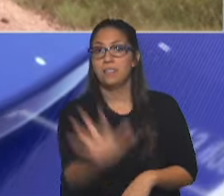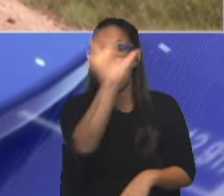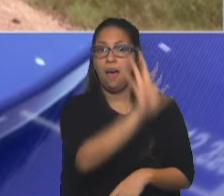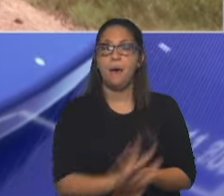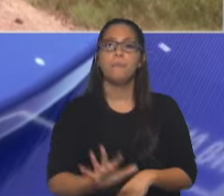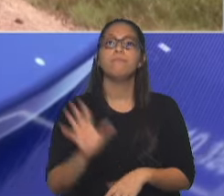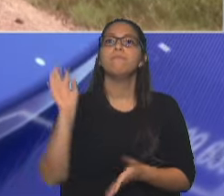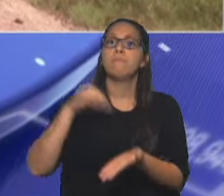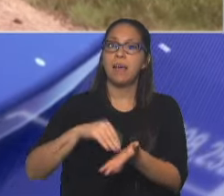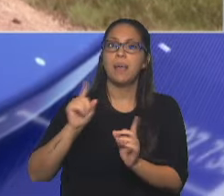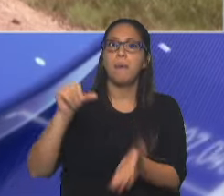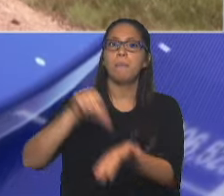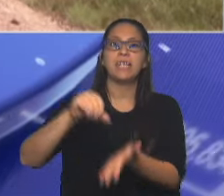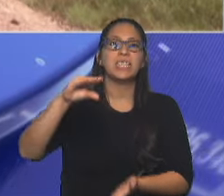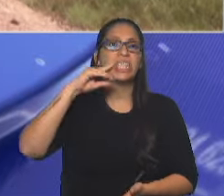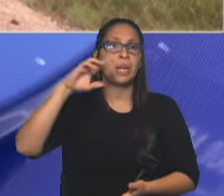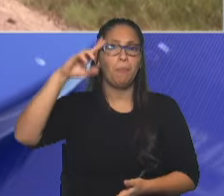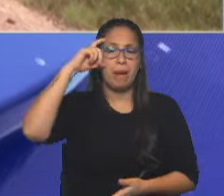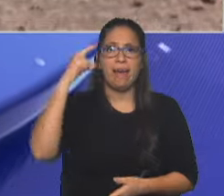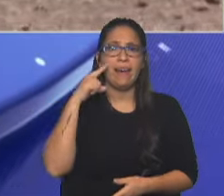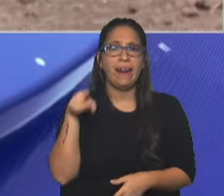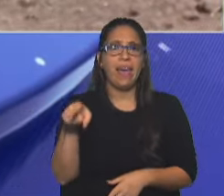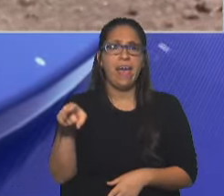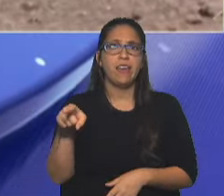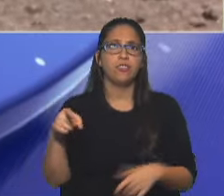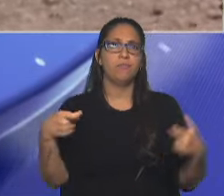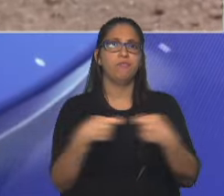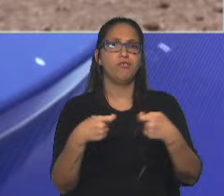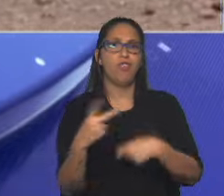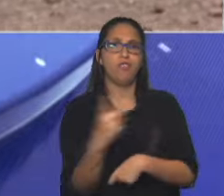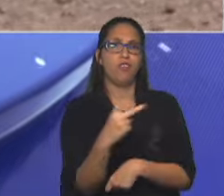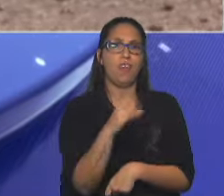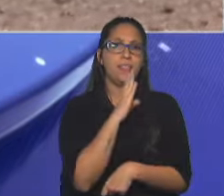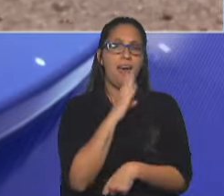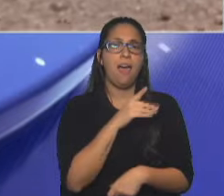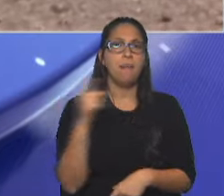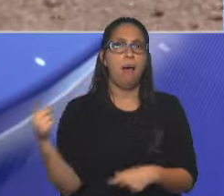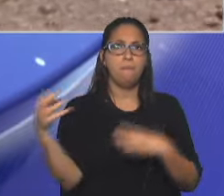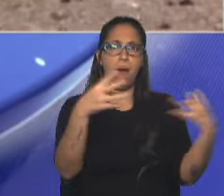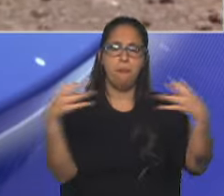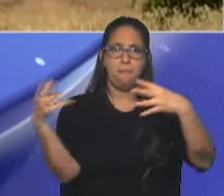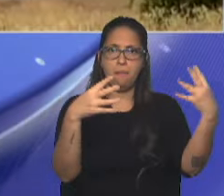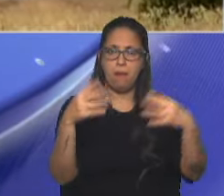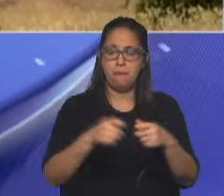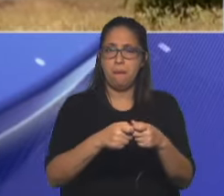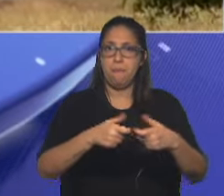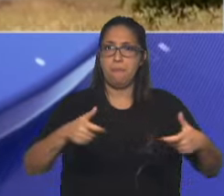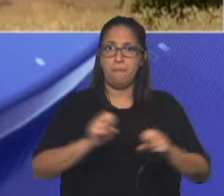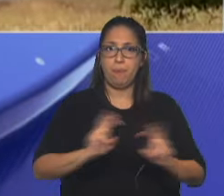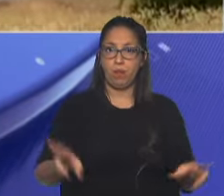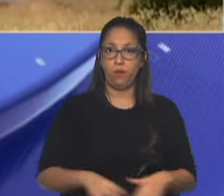a Chipre por considerarlo ya parte de este conflicto, así que un Medio Oriente cada vez más tensionado.